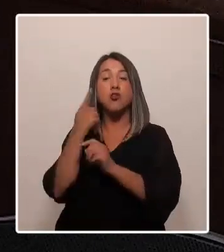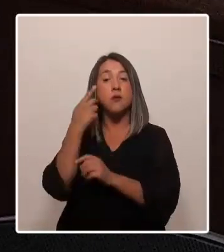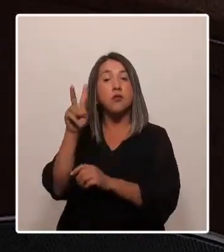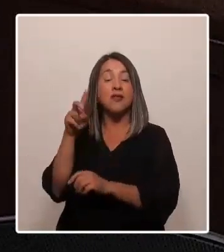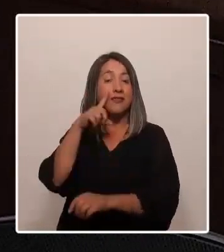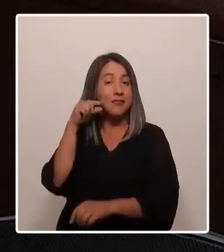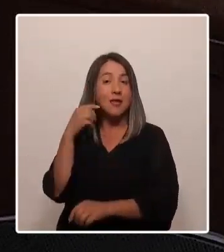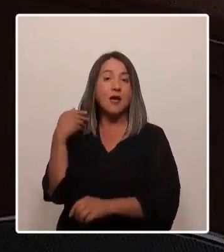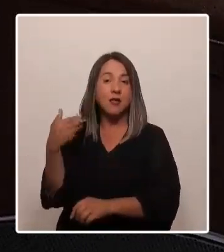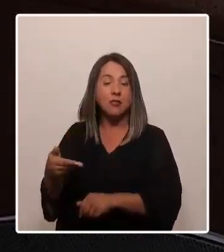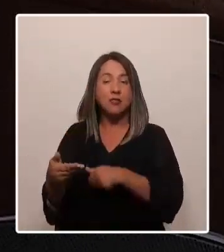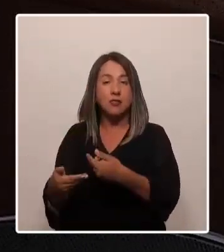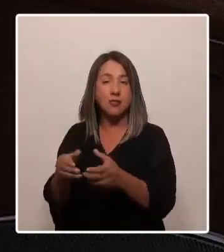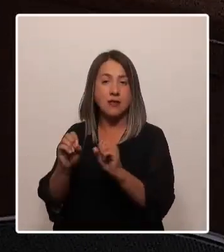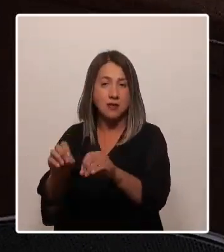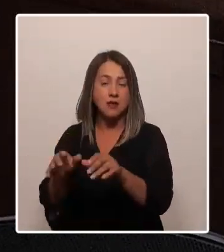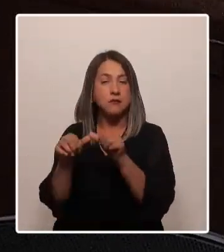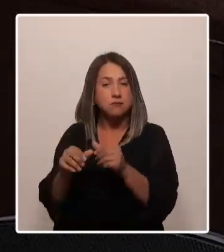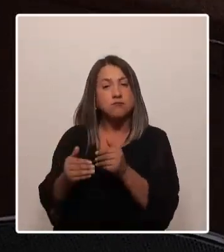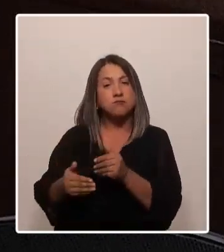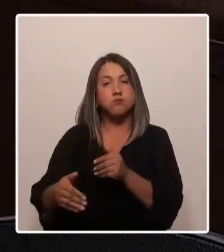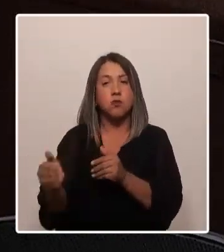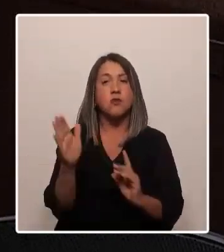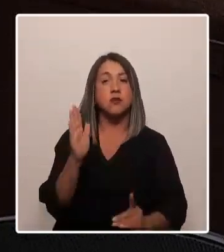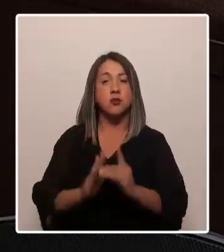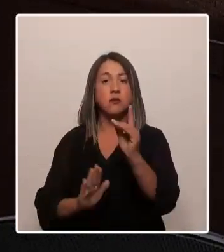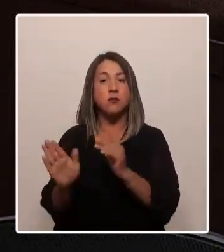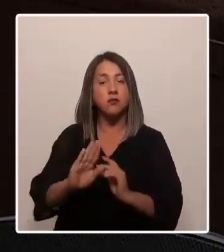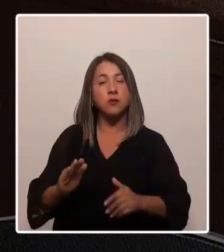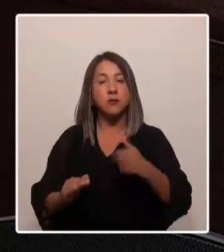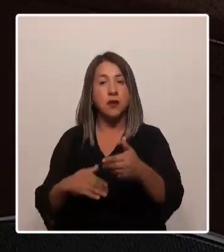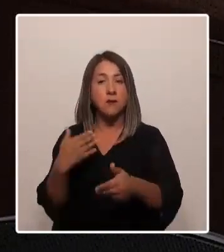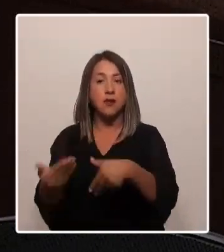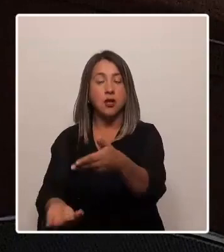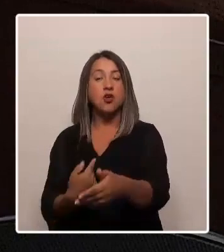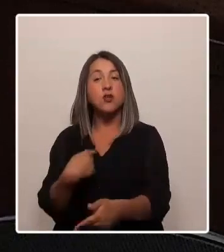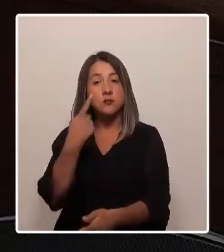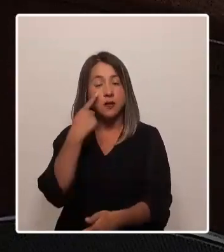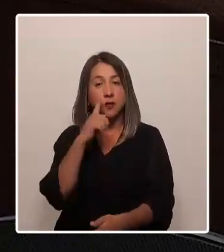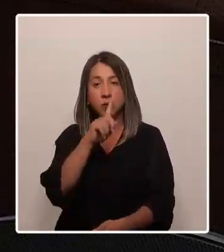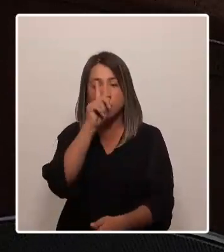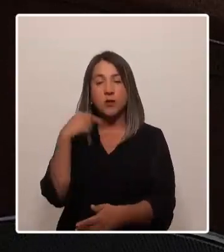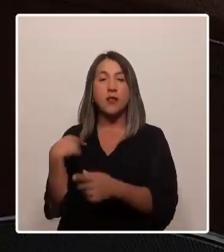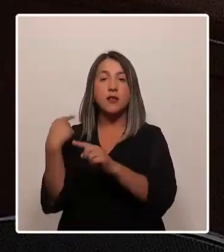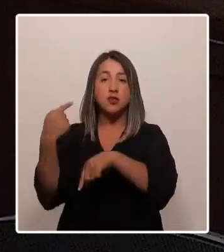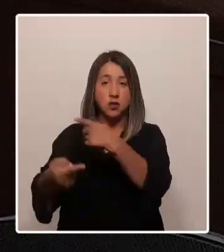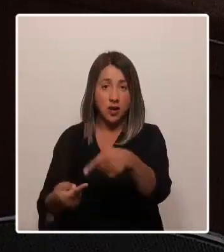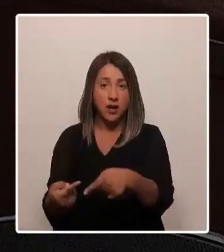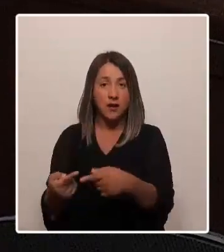central preservar, revitalizar y desarrollar, transmitir los conocimientos tradicionales y los saberes ancestrales.